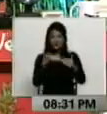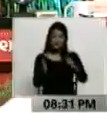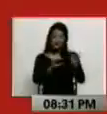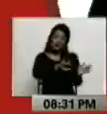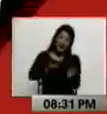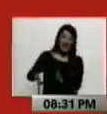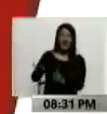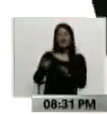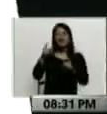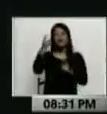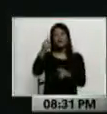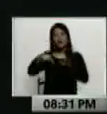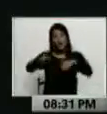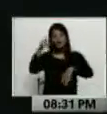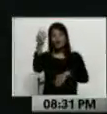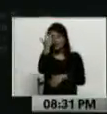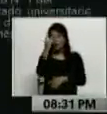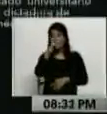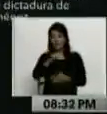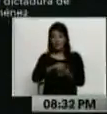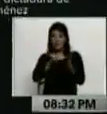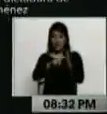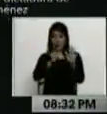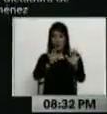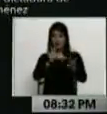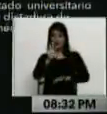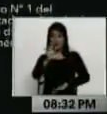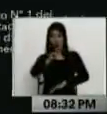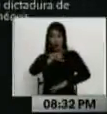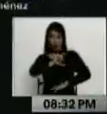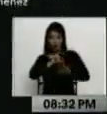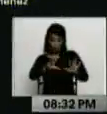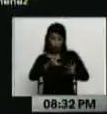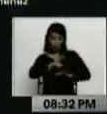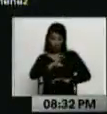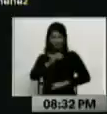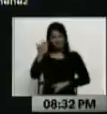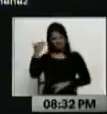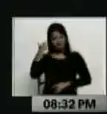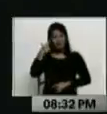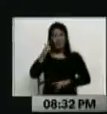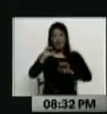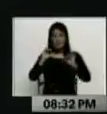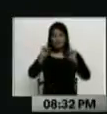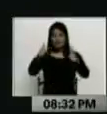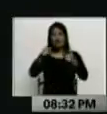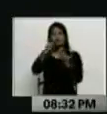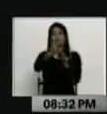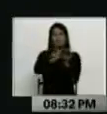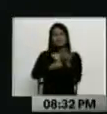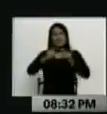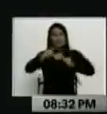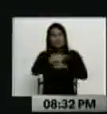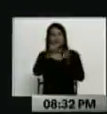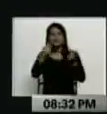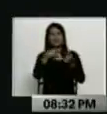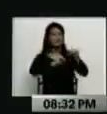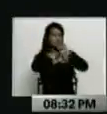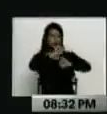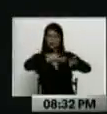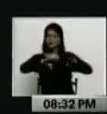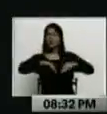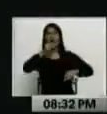de 1958 hace 59 años circula el manifiesto número uno del estudiantado universitario contra la dictadura de Marcos Pérez